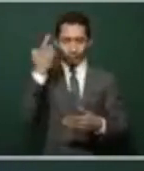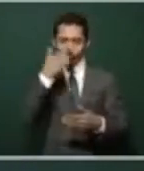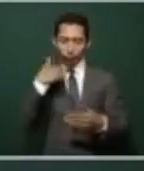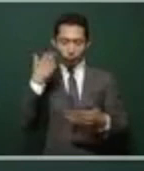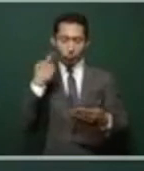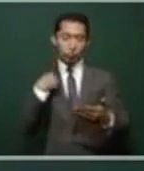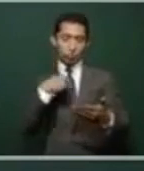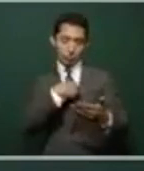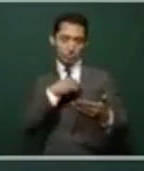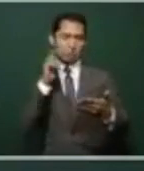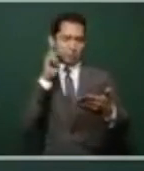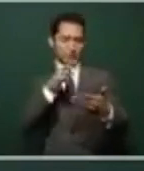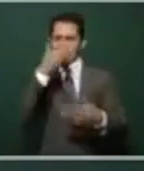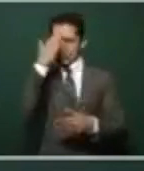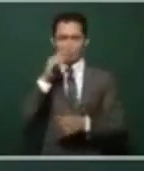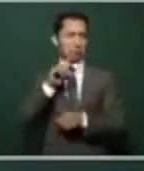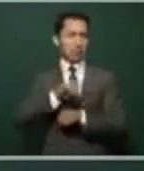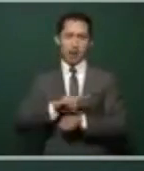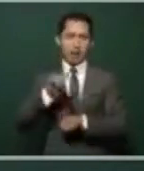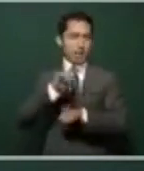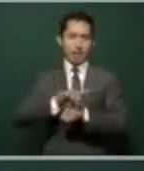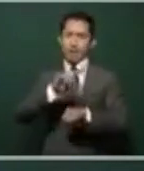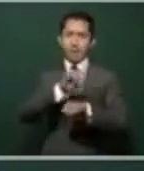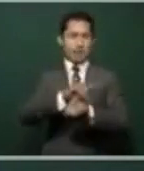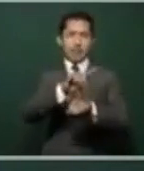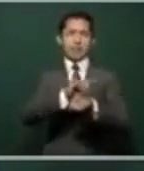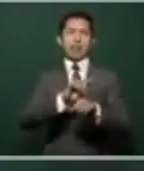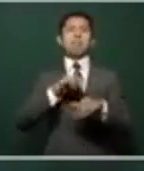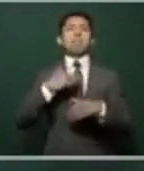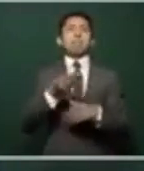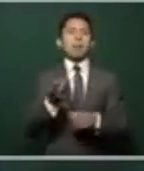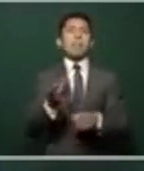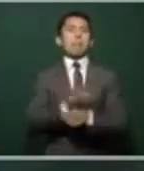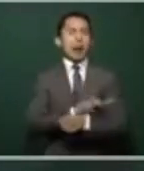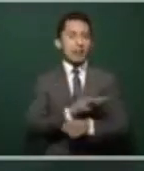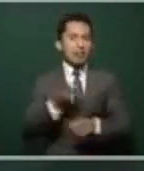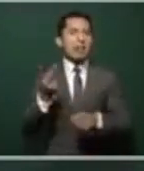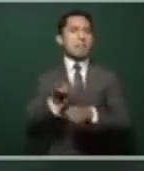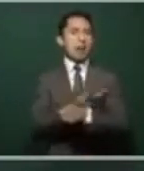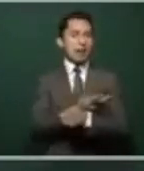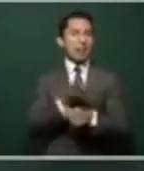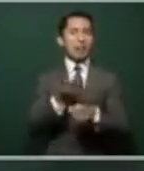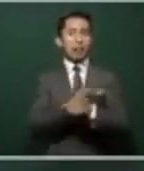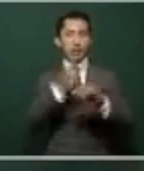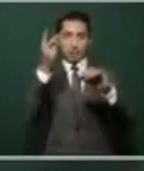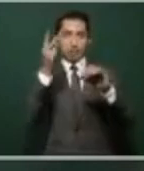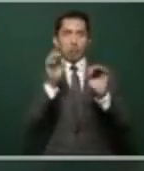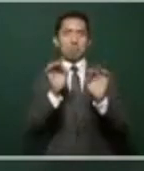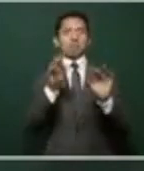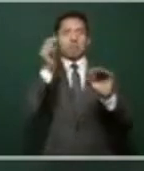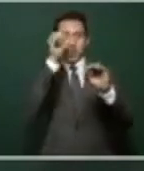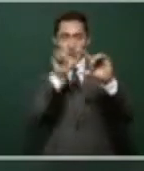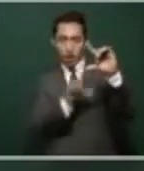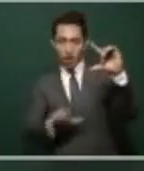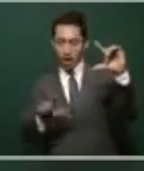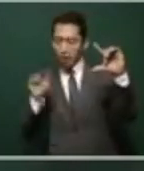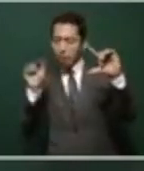como se hace todos los días, de lo acontecido en lo nacional,